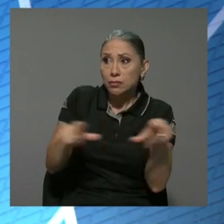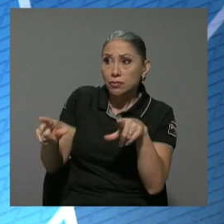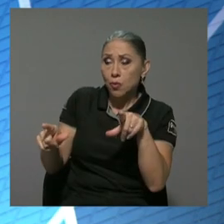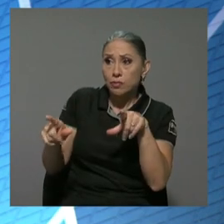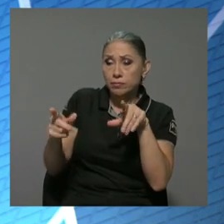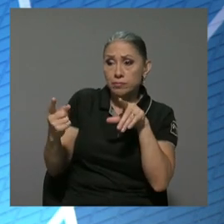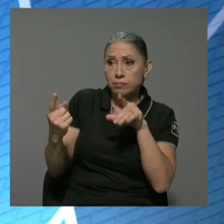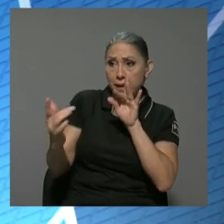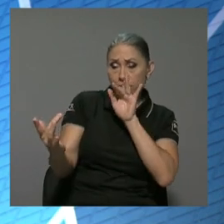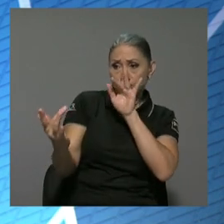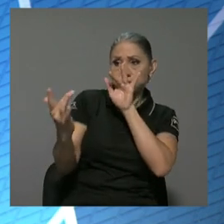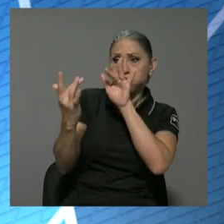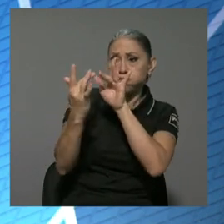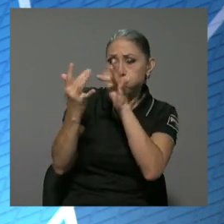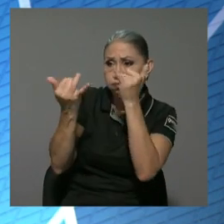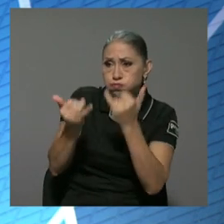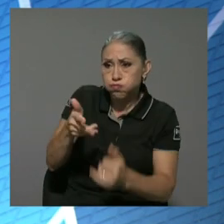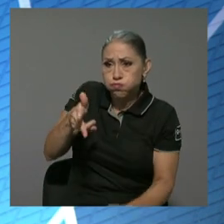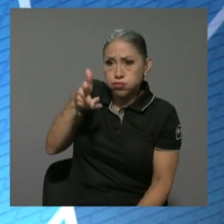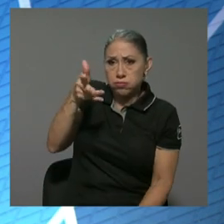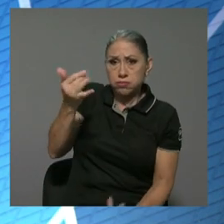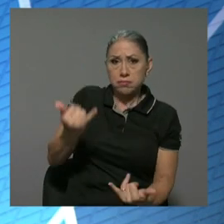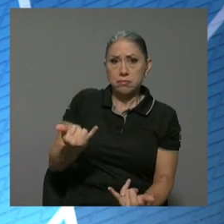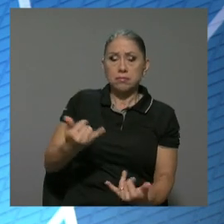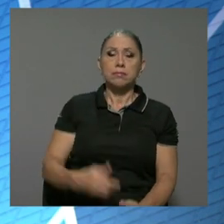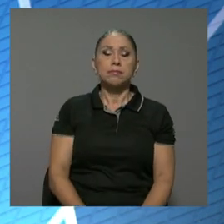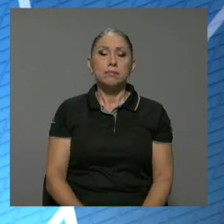iríamos en directo de una vez.